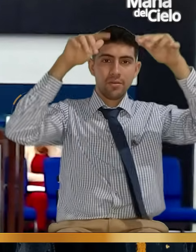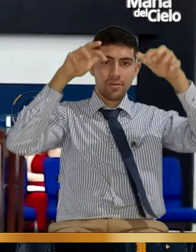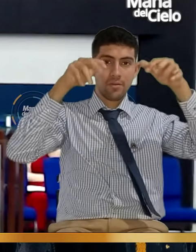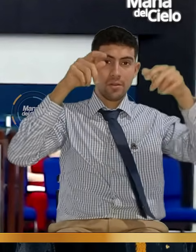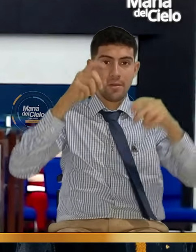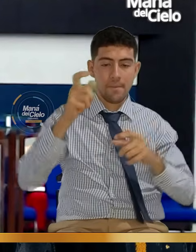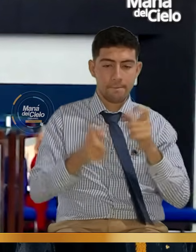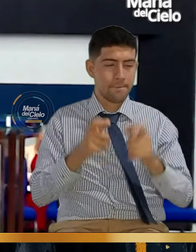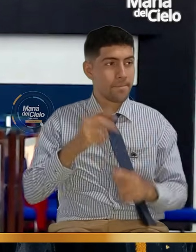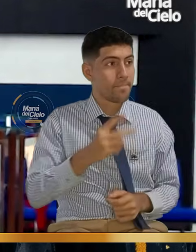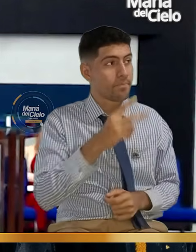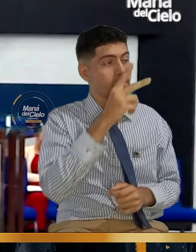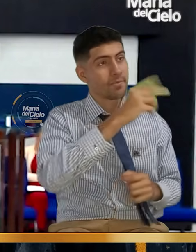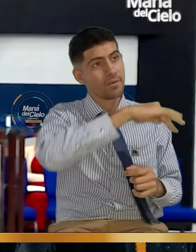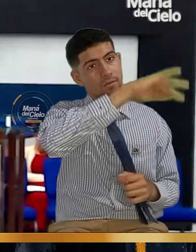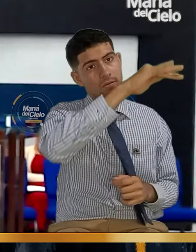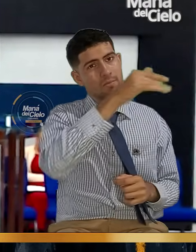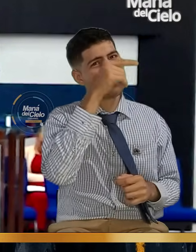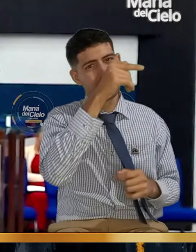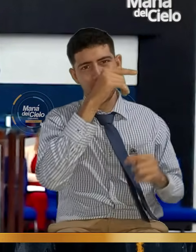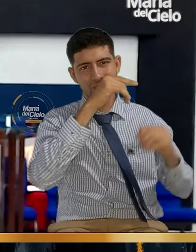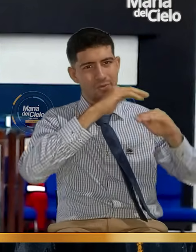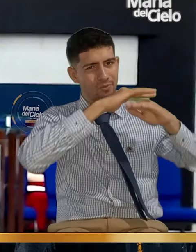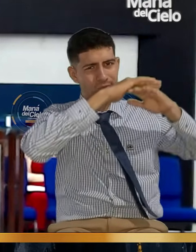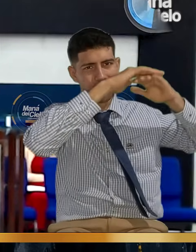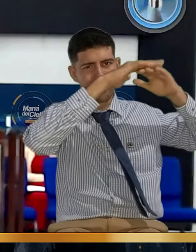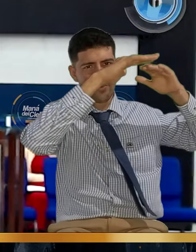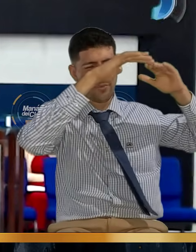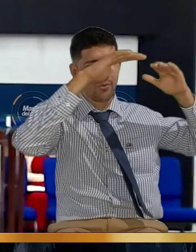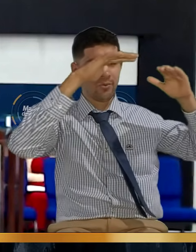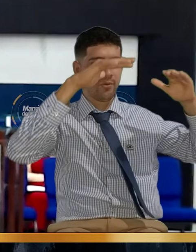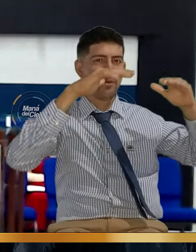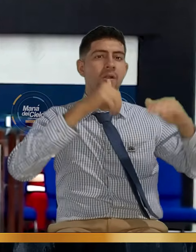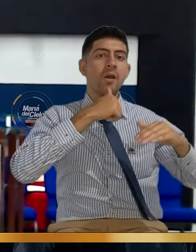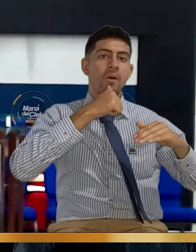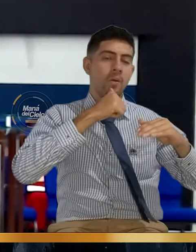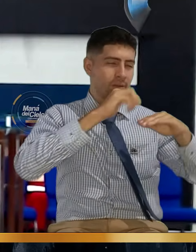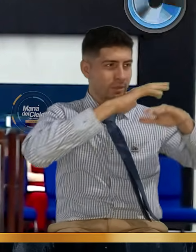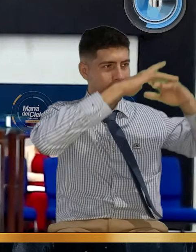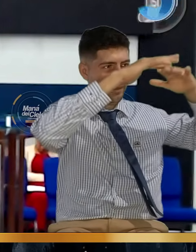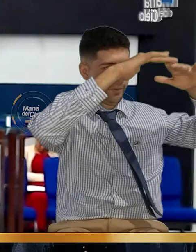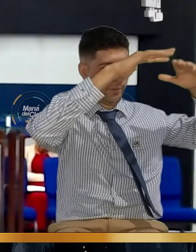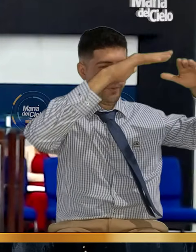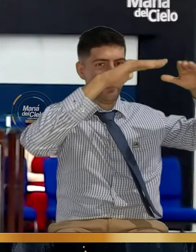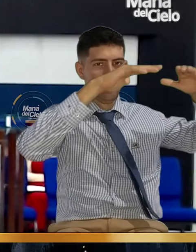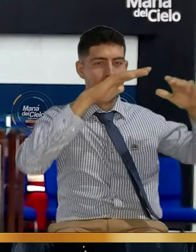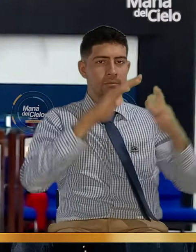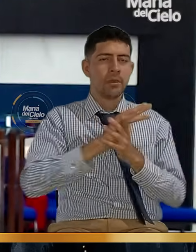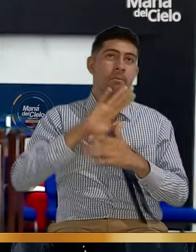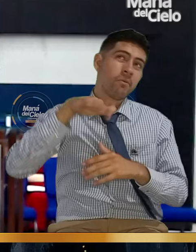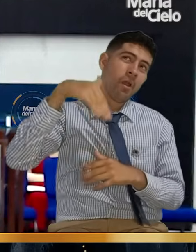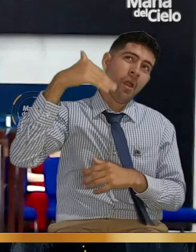su pueblo. Así que, hermanos, volvieron y se multiplicaron los hombres. Otra vez la tierra se